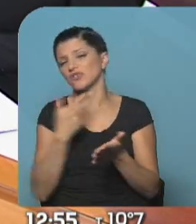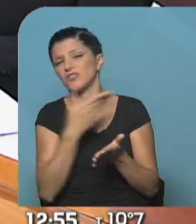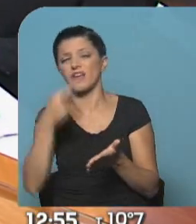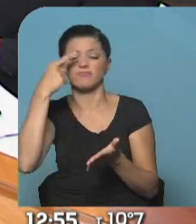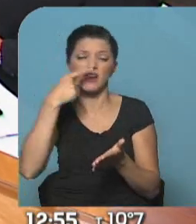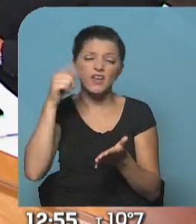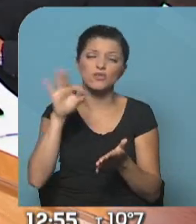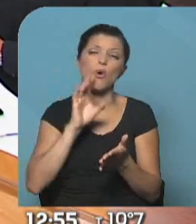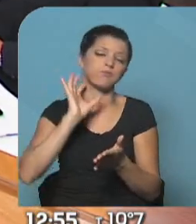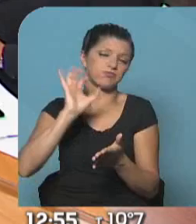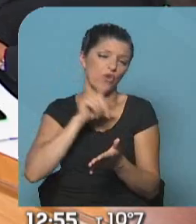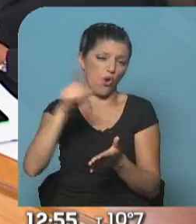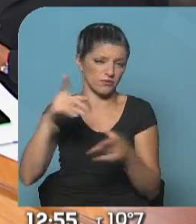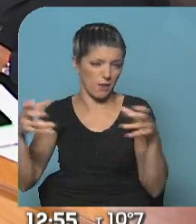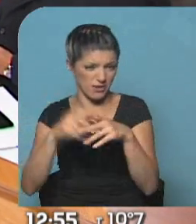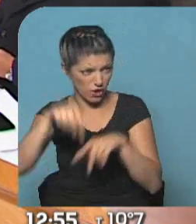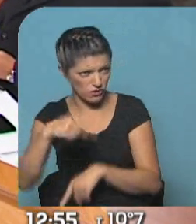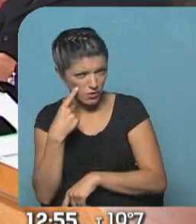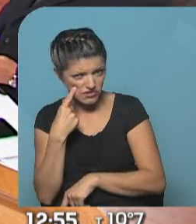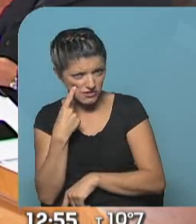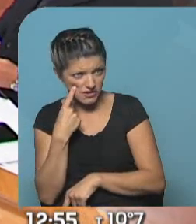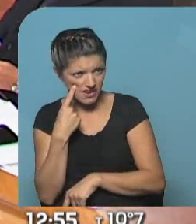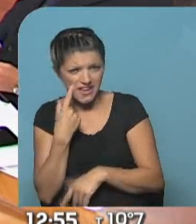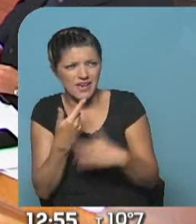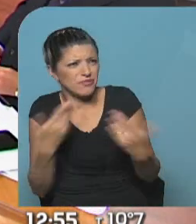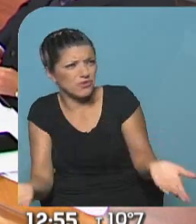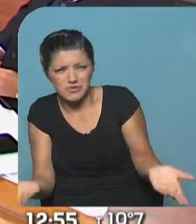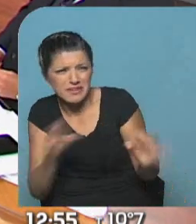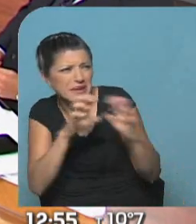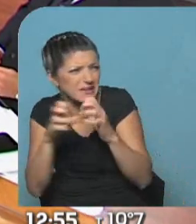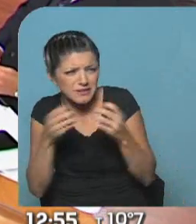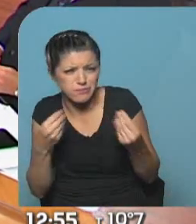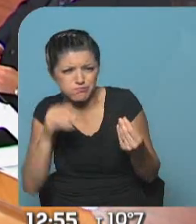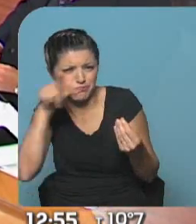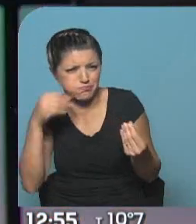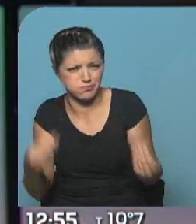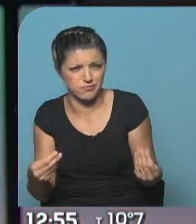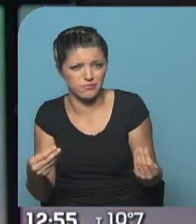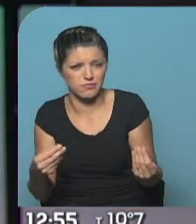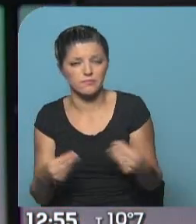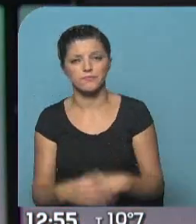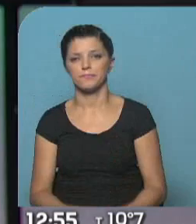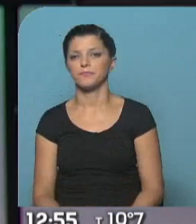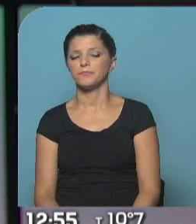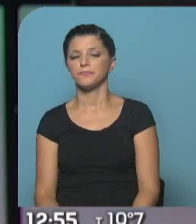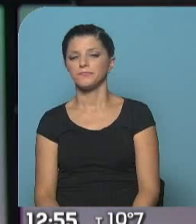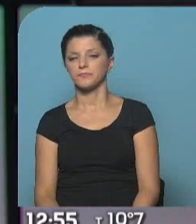tradicional. ¿Qué es entonces? Bueno, yo diría aparentemente que el problema acá más bien no es un